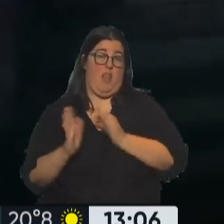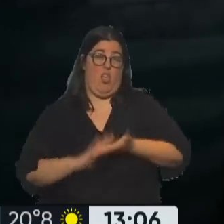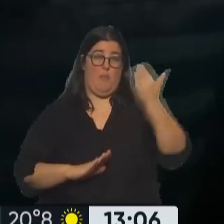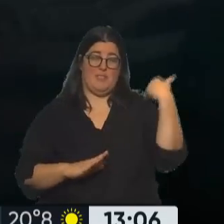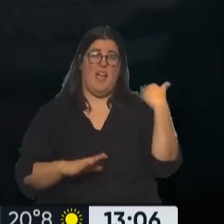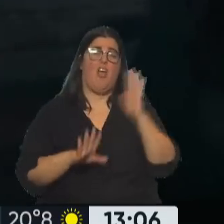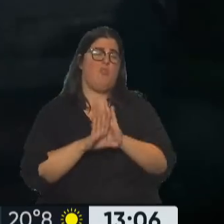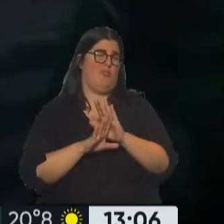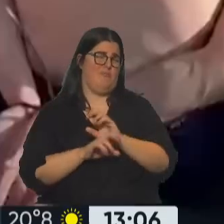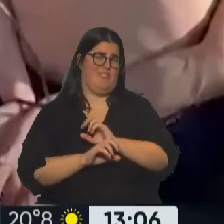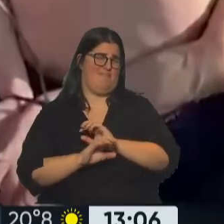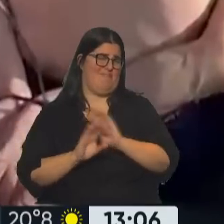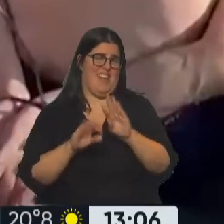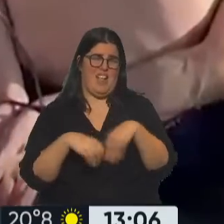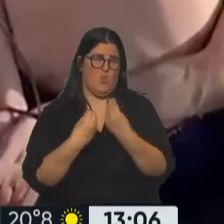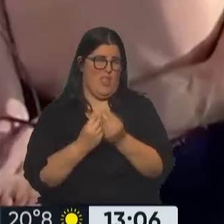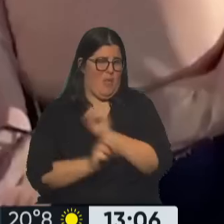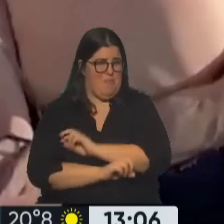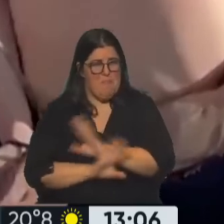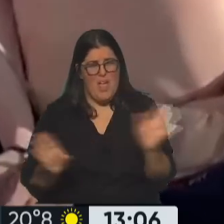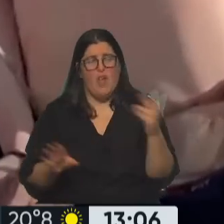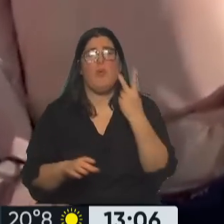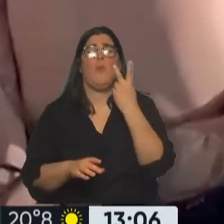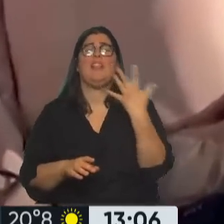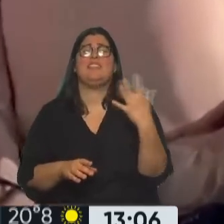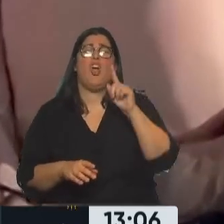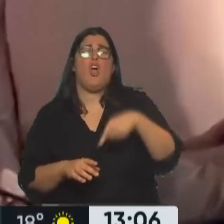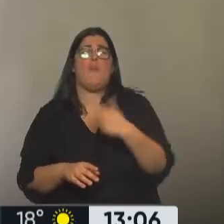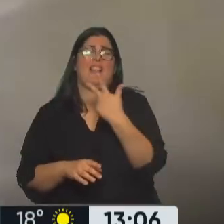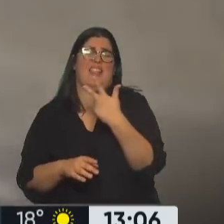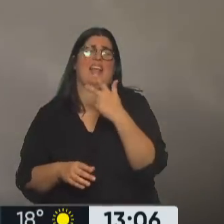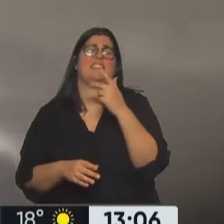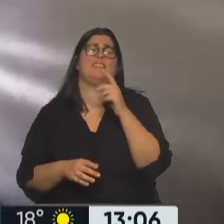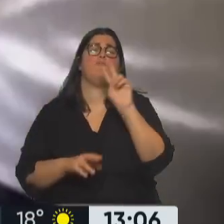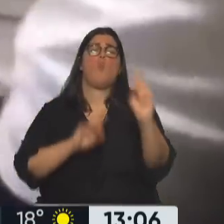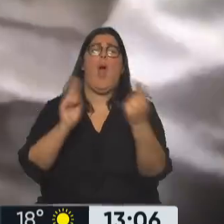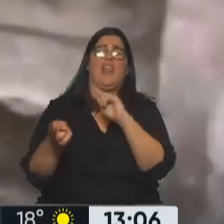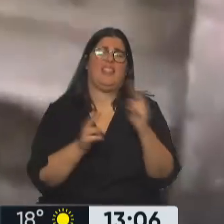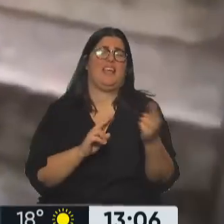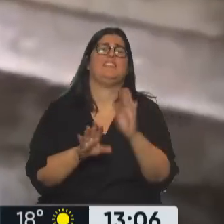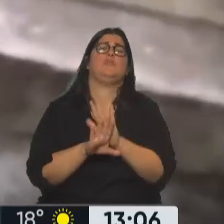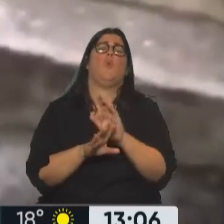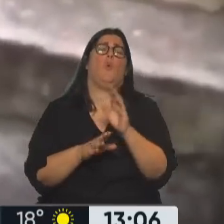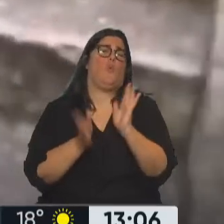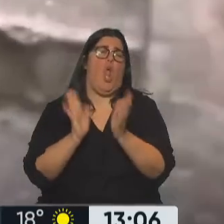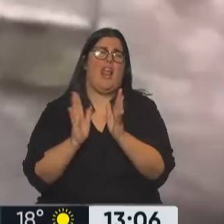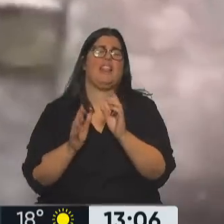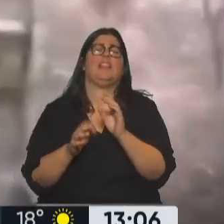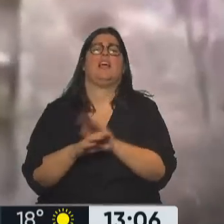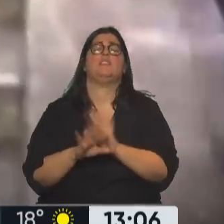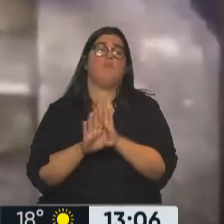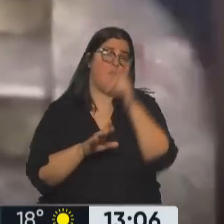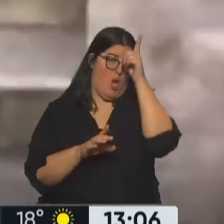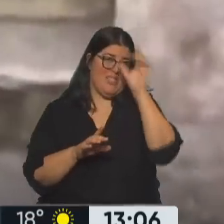peor resultado de la historia, con 25,32 muertes violentas cada 100.000 habitantes, según datos brindados por la